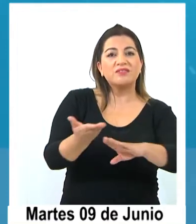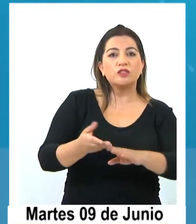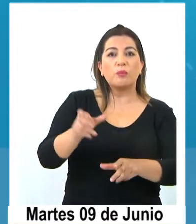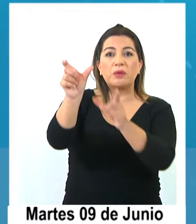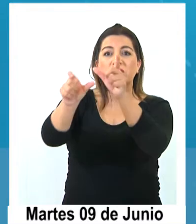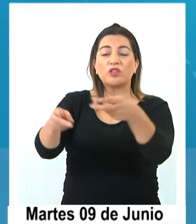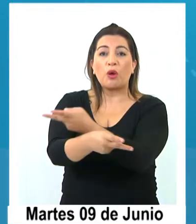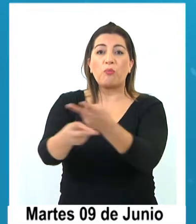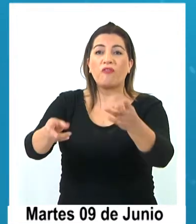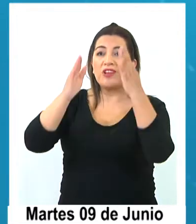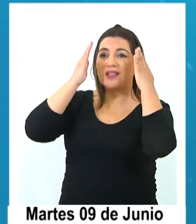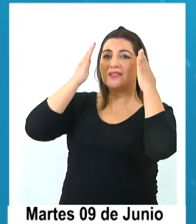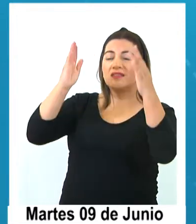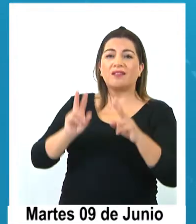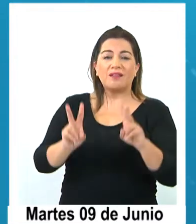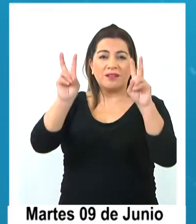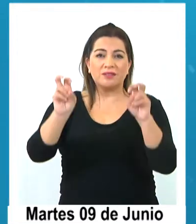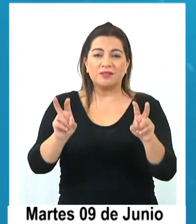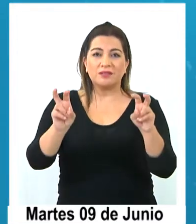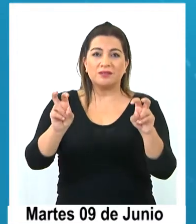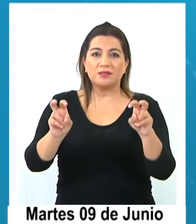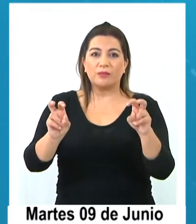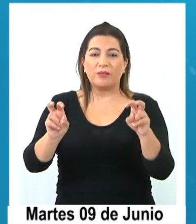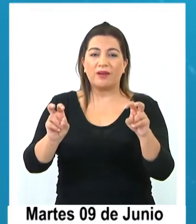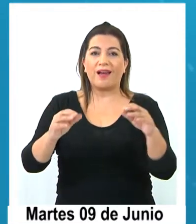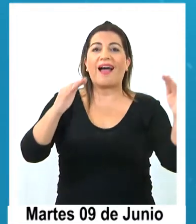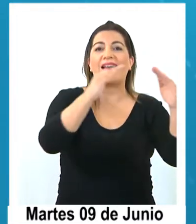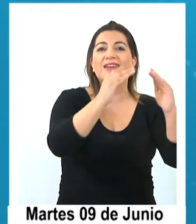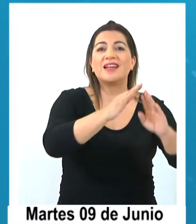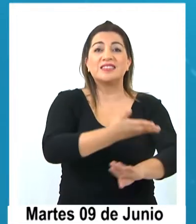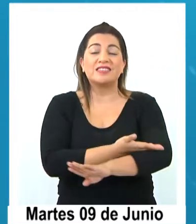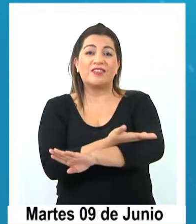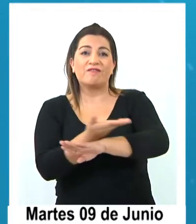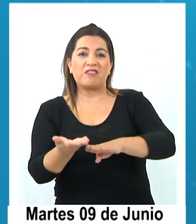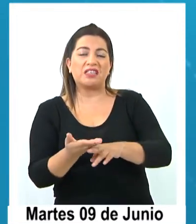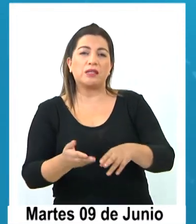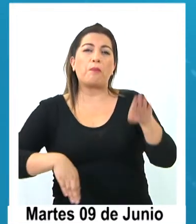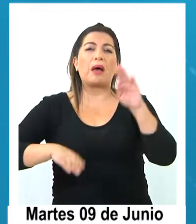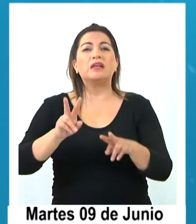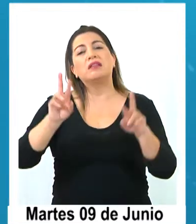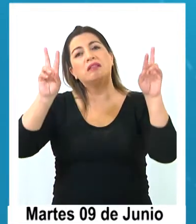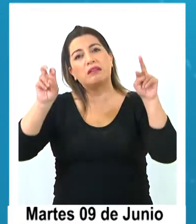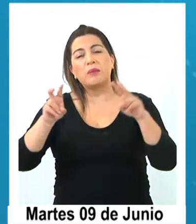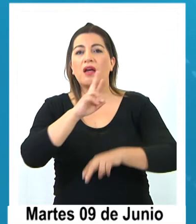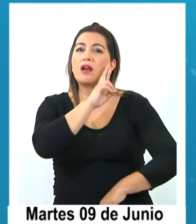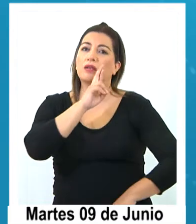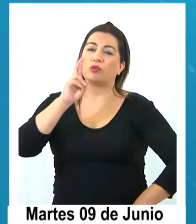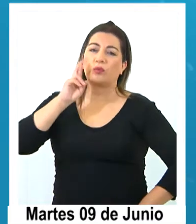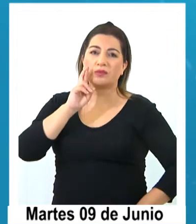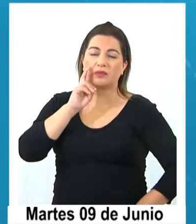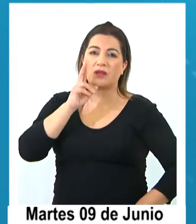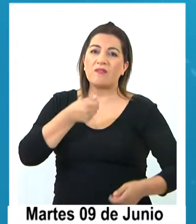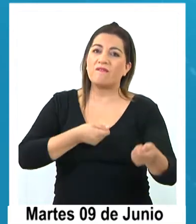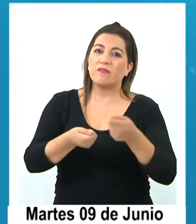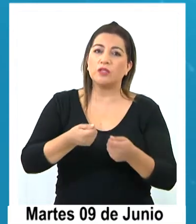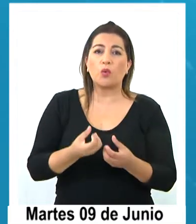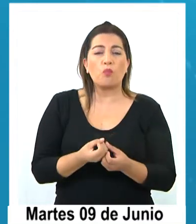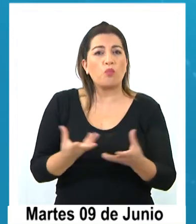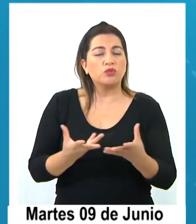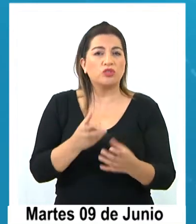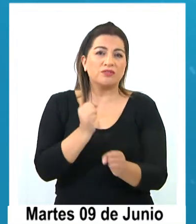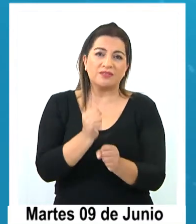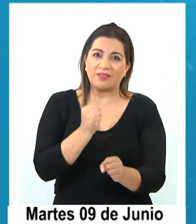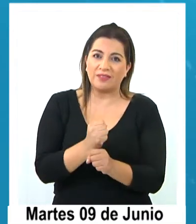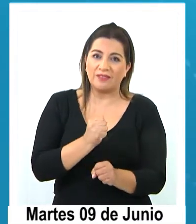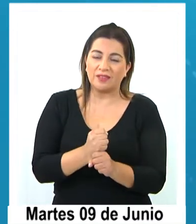que puedan atender al público mediante la modalidad delivery, ¿no? Sobre todo los restaurantes que generan mucho empleo,